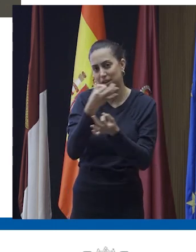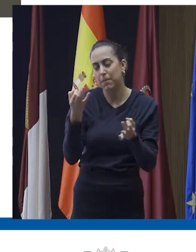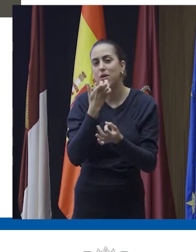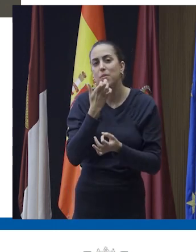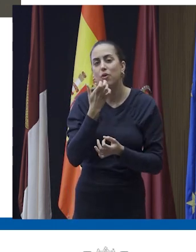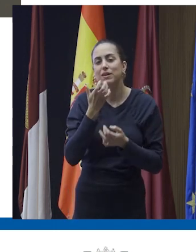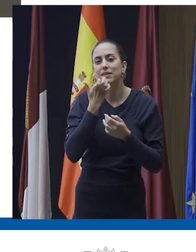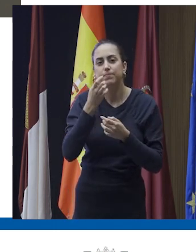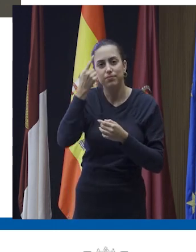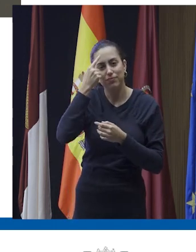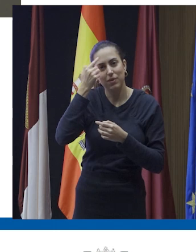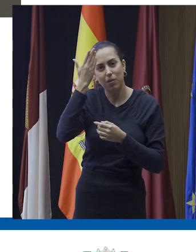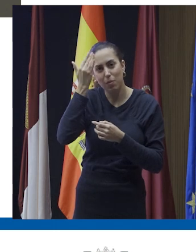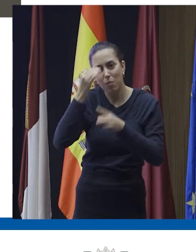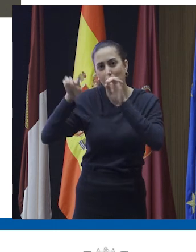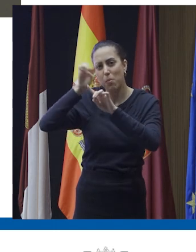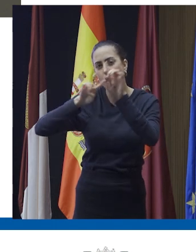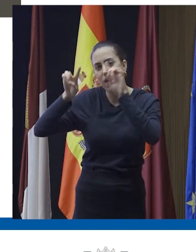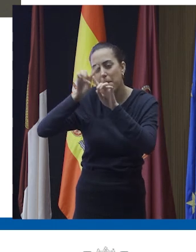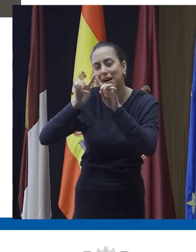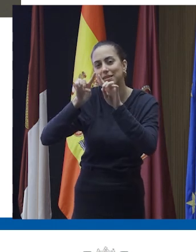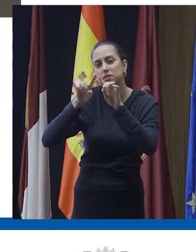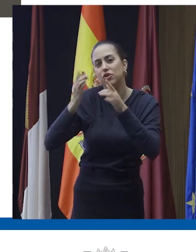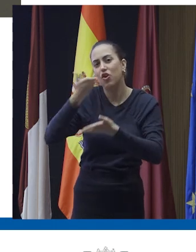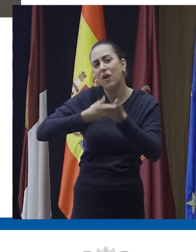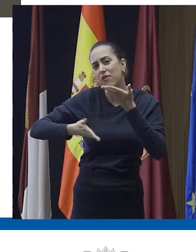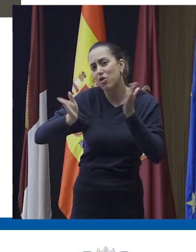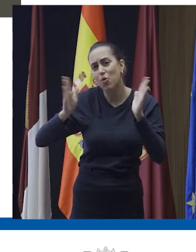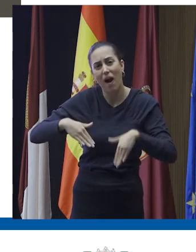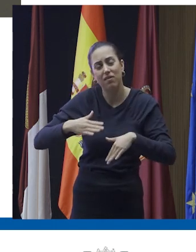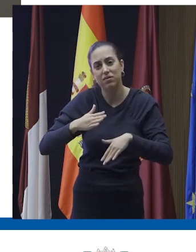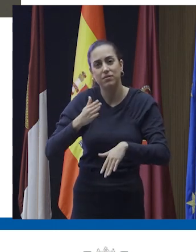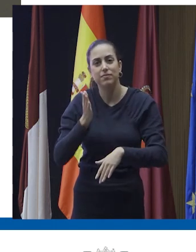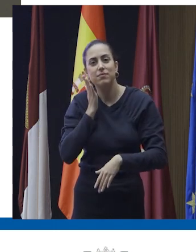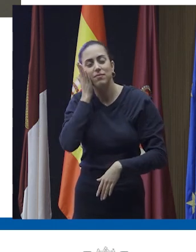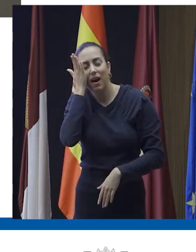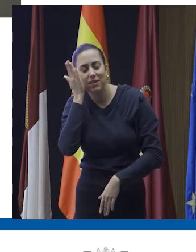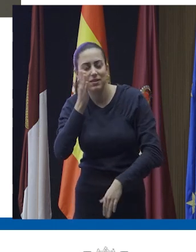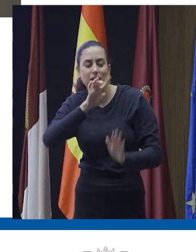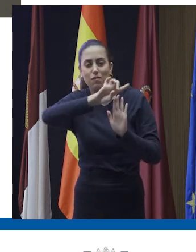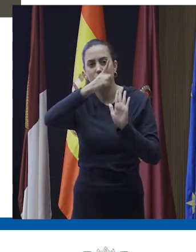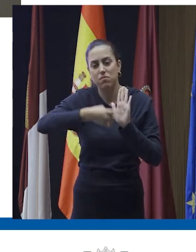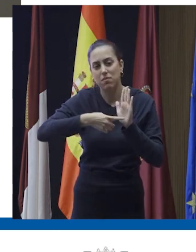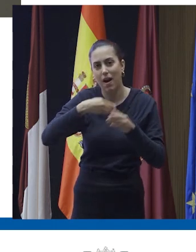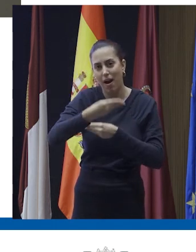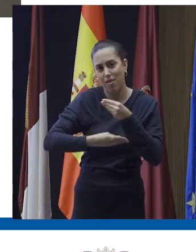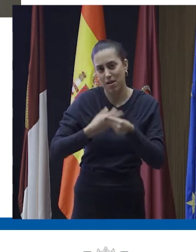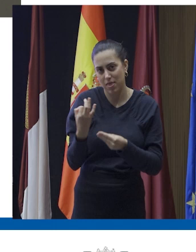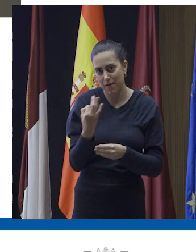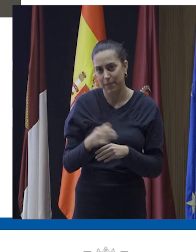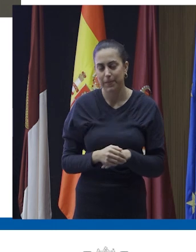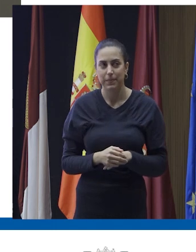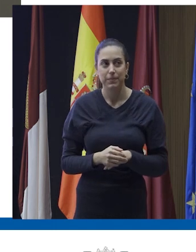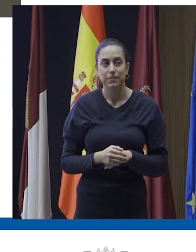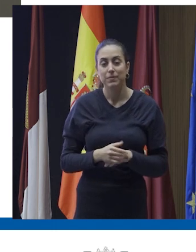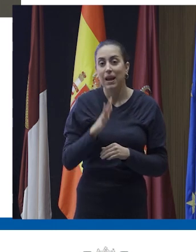retraso mental o algún paciente con nula colaboración, pues hay que hacer anestesias generales, pero no suele ser lo más habitual. Y bueno, pues vamos a hablar